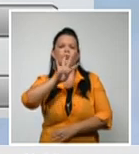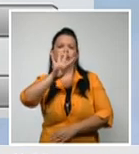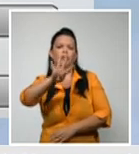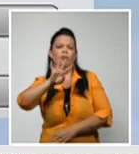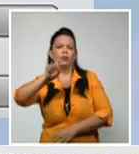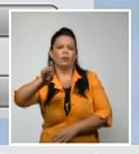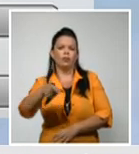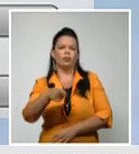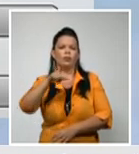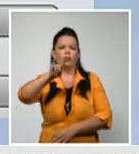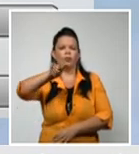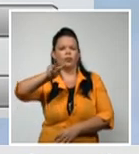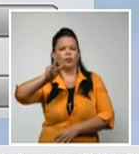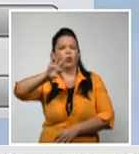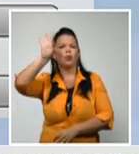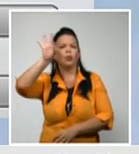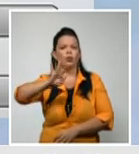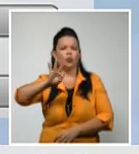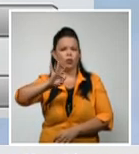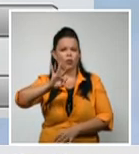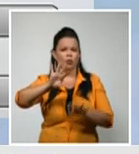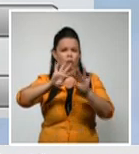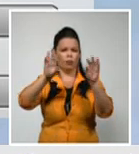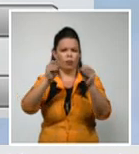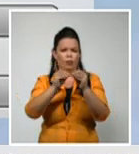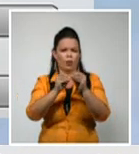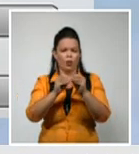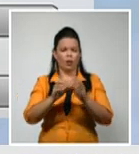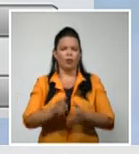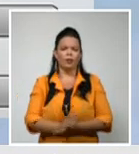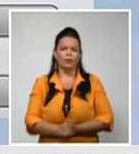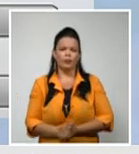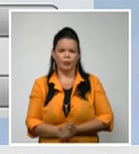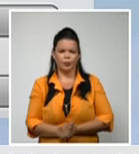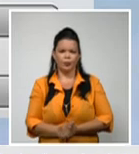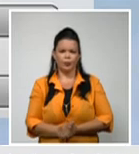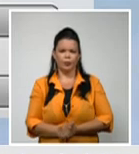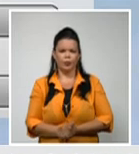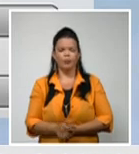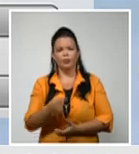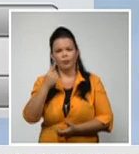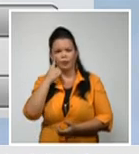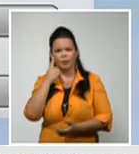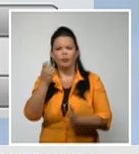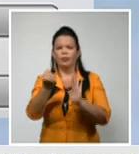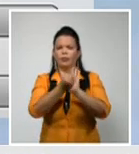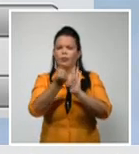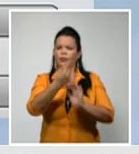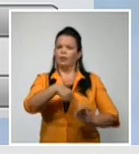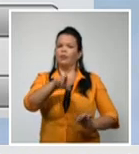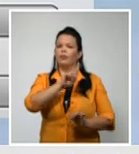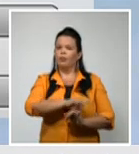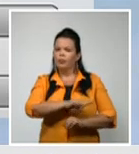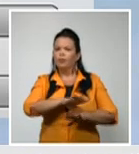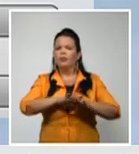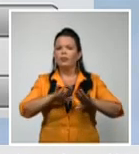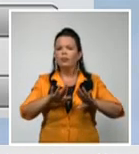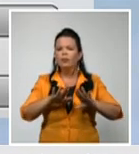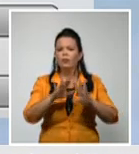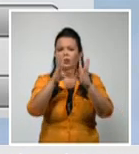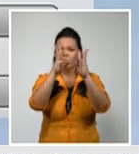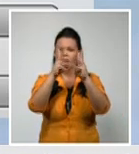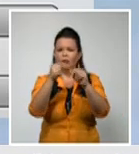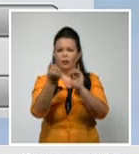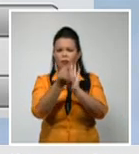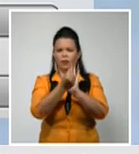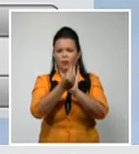44,92% del total de casos en el mundo, y con estos casos confirmados ayer, pues ya la cifra de casos confirmados